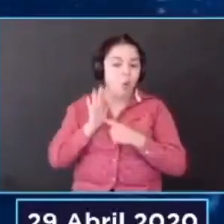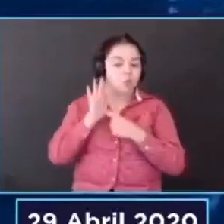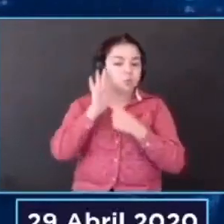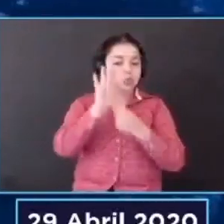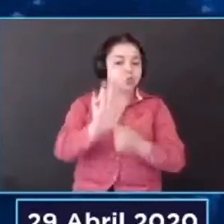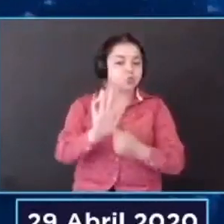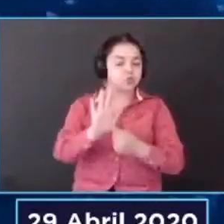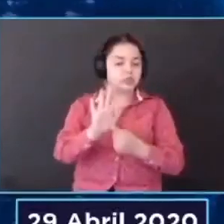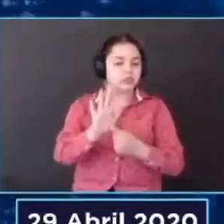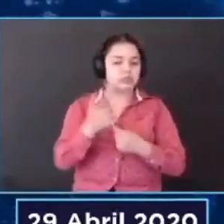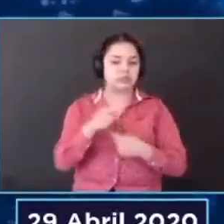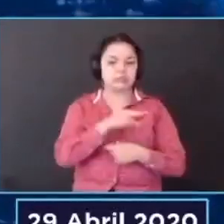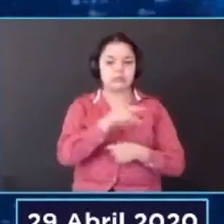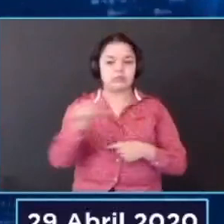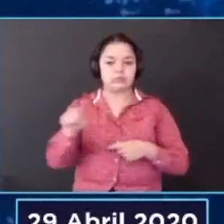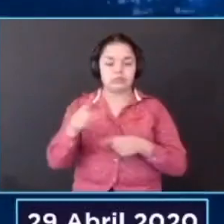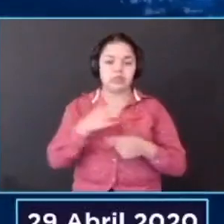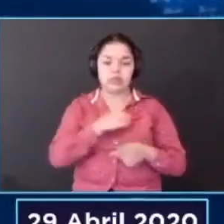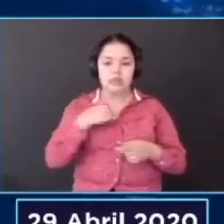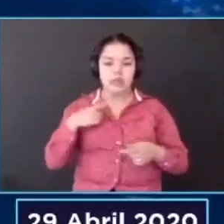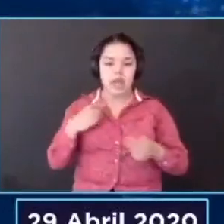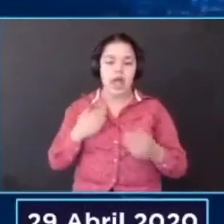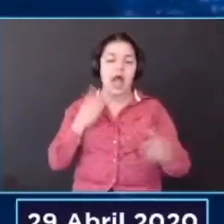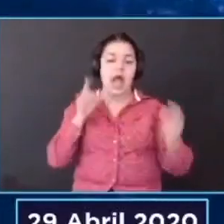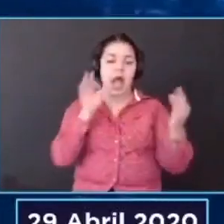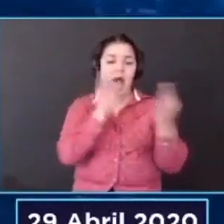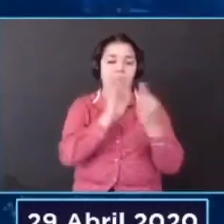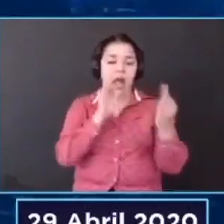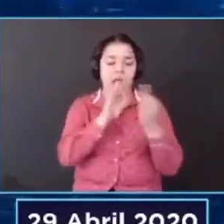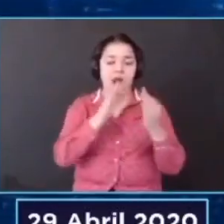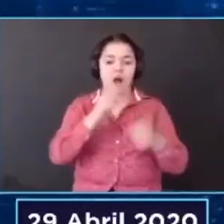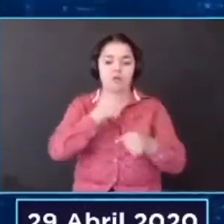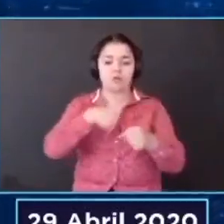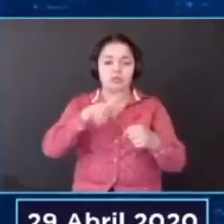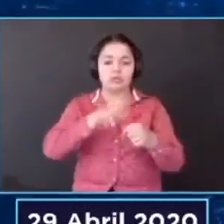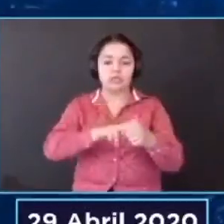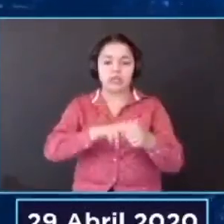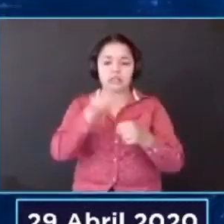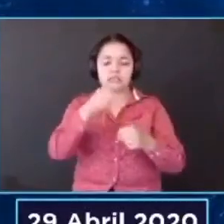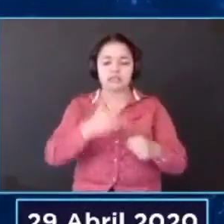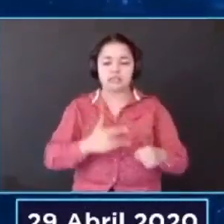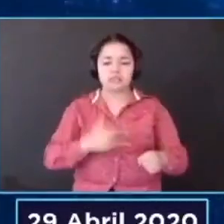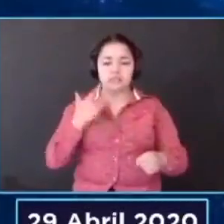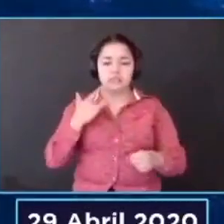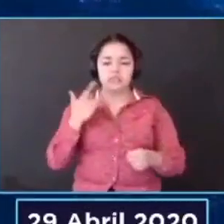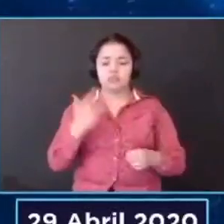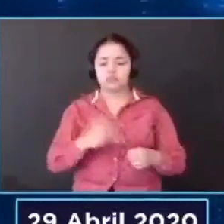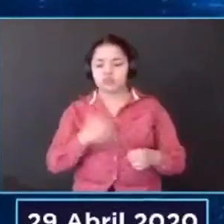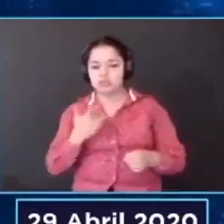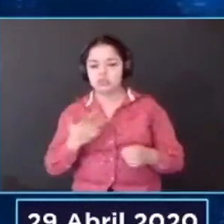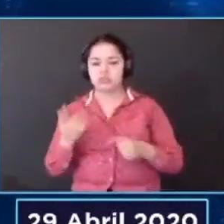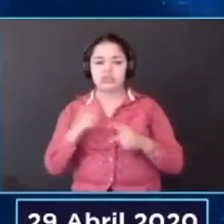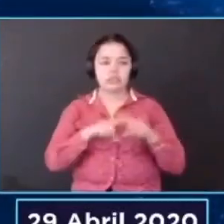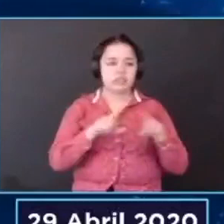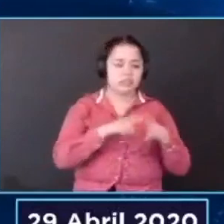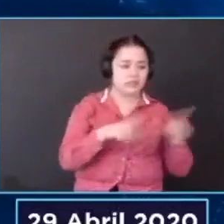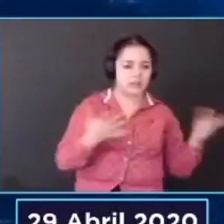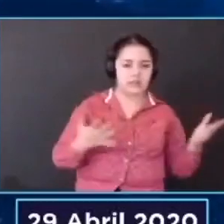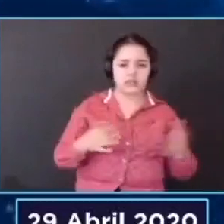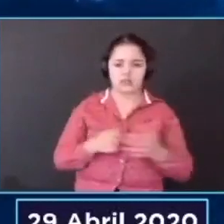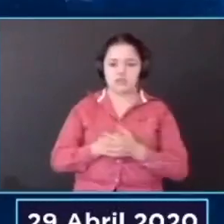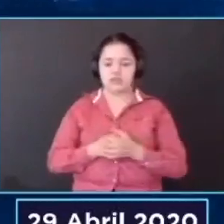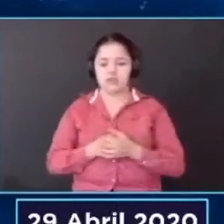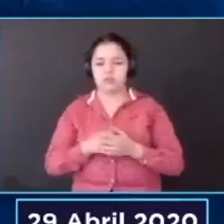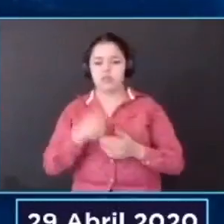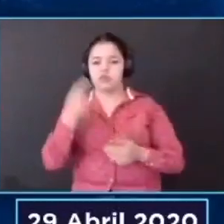rojo, es momento de ir al hospital. Y usted se puede guiar por esta aplicación para Android o para Apple, que se llama